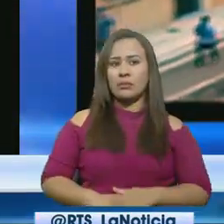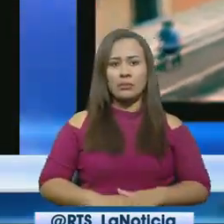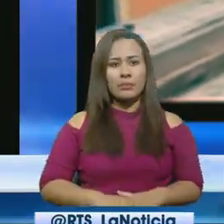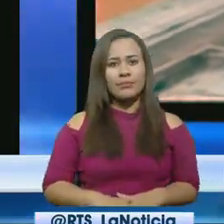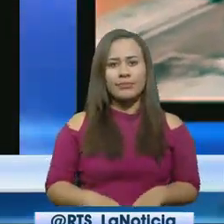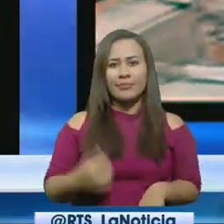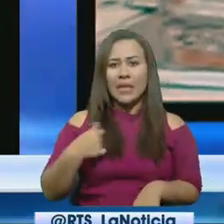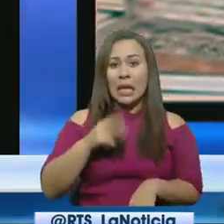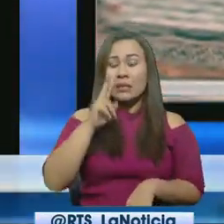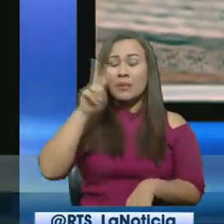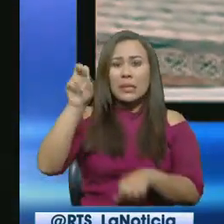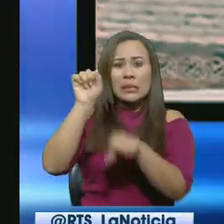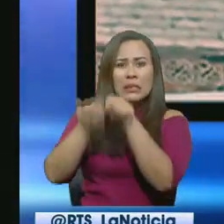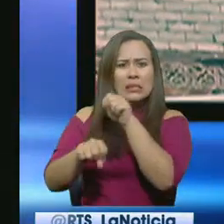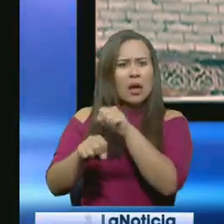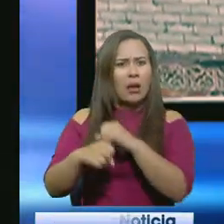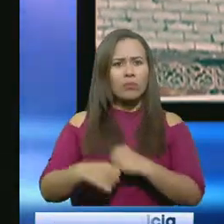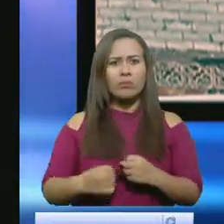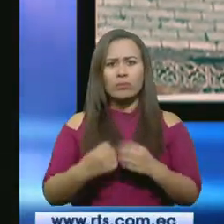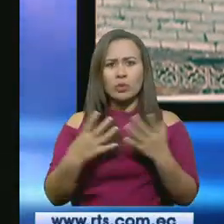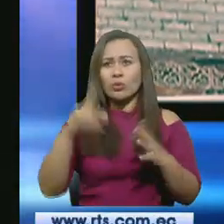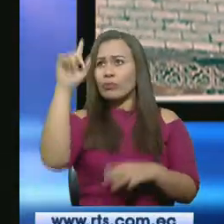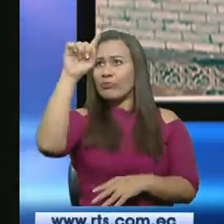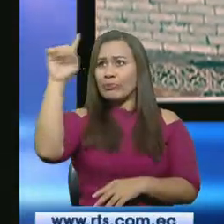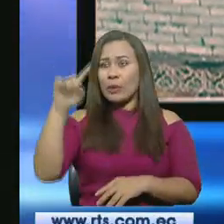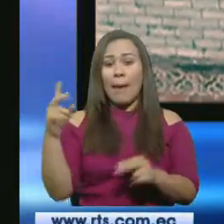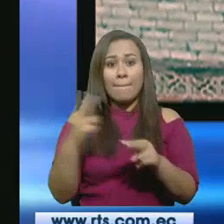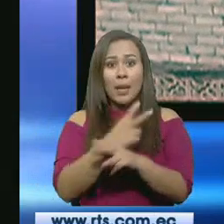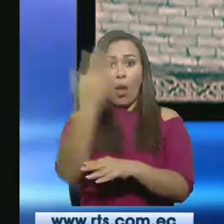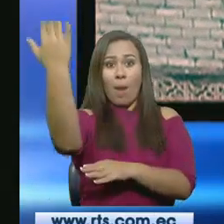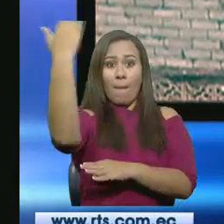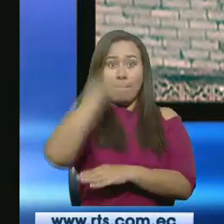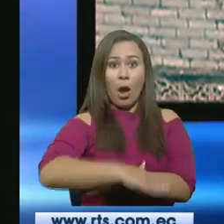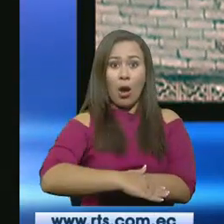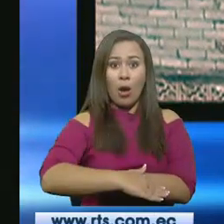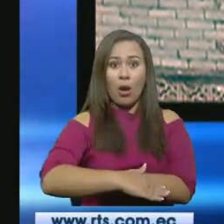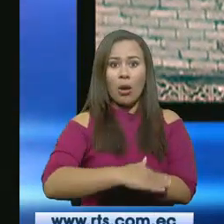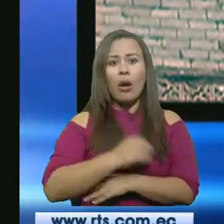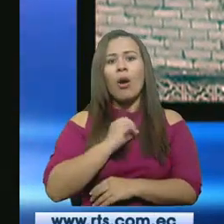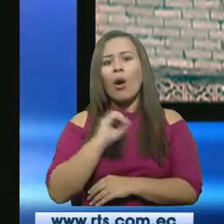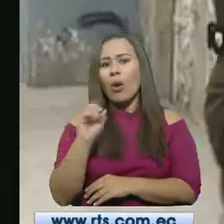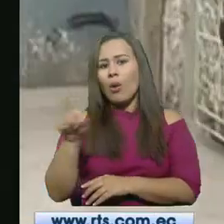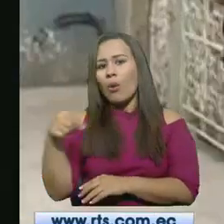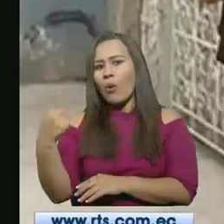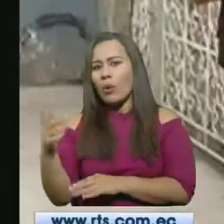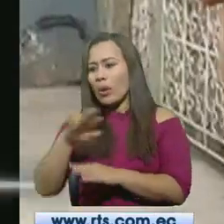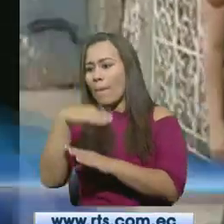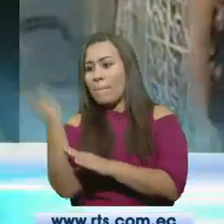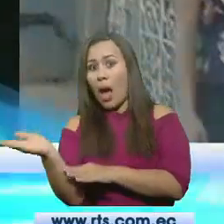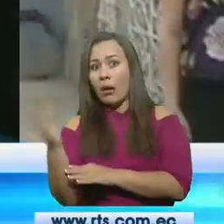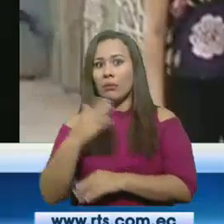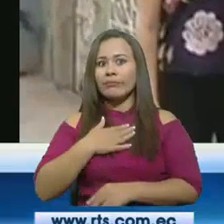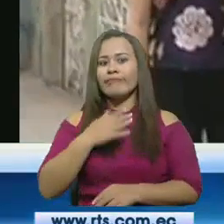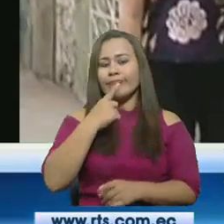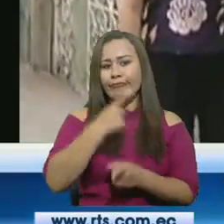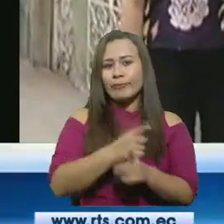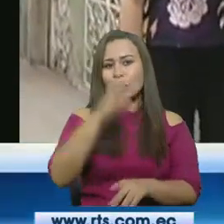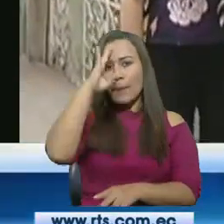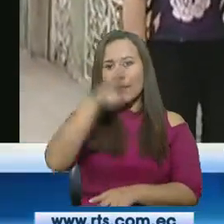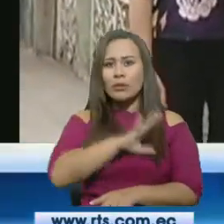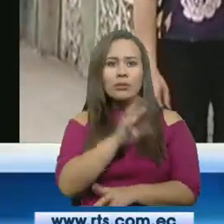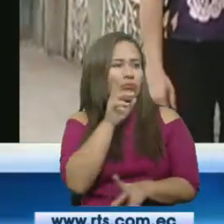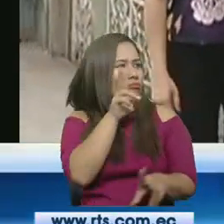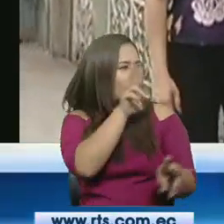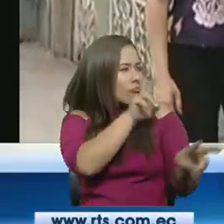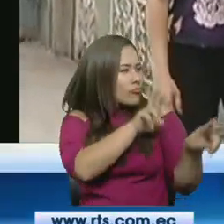está cedida, cedió más y con peligro de que caiga en esta casa o en la villa de allá. La policía acudió al llamado de